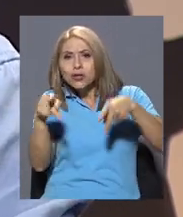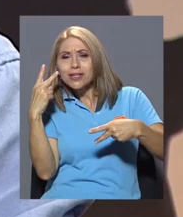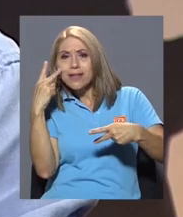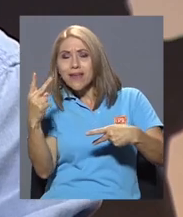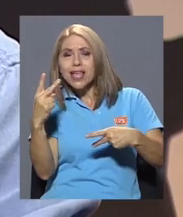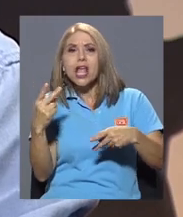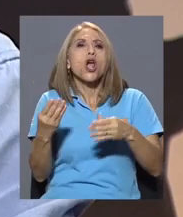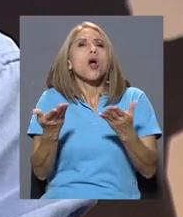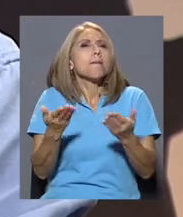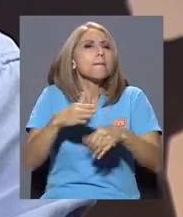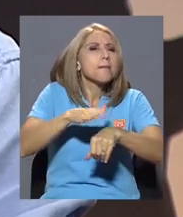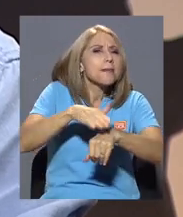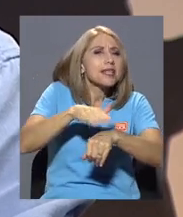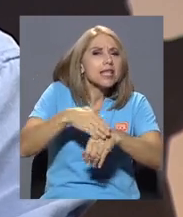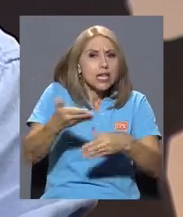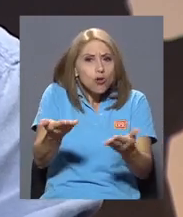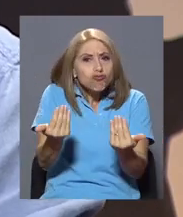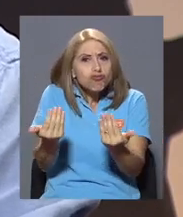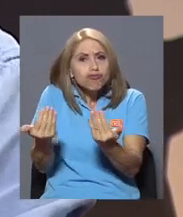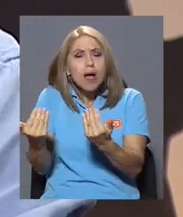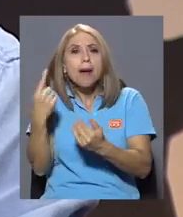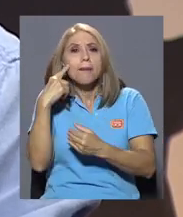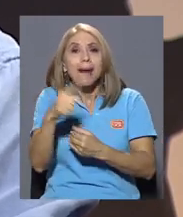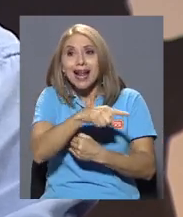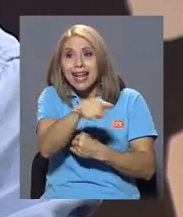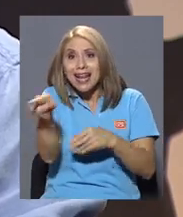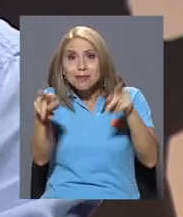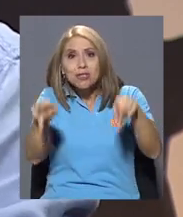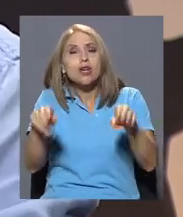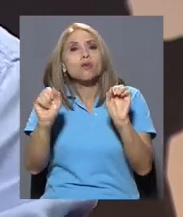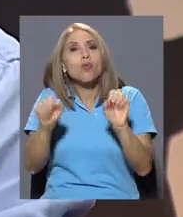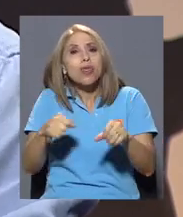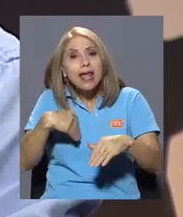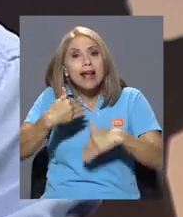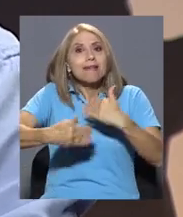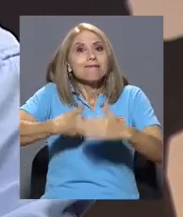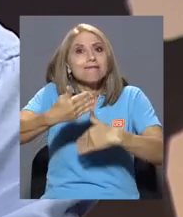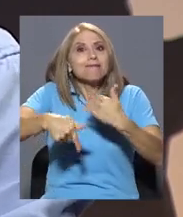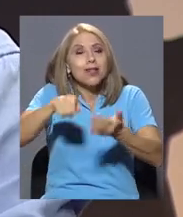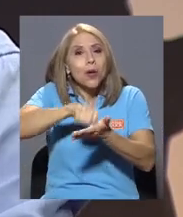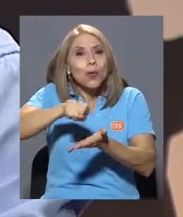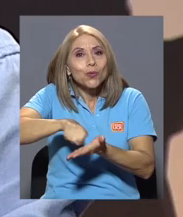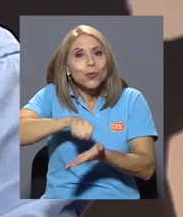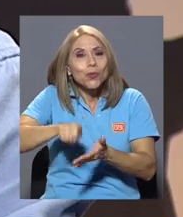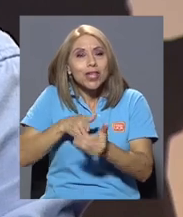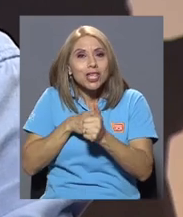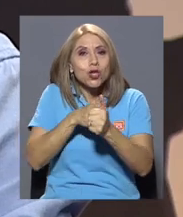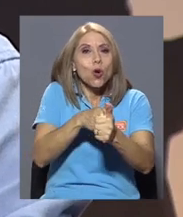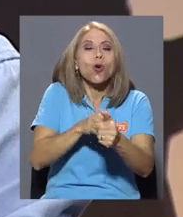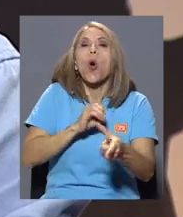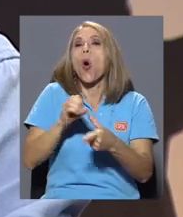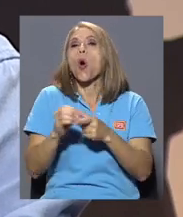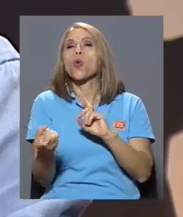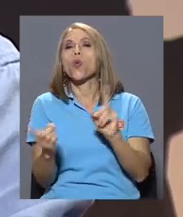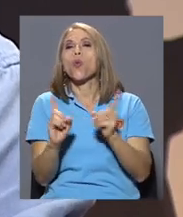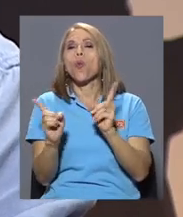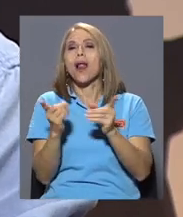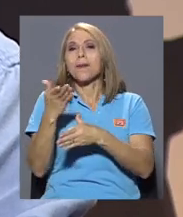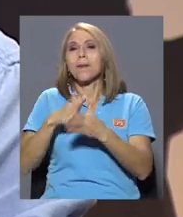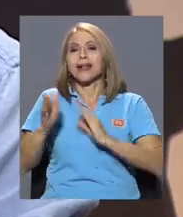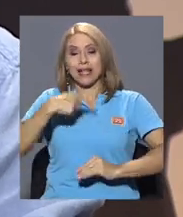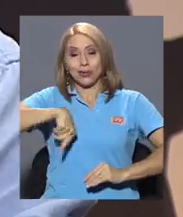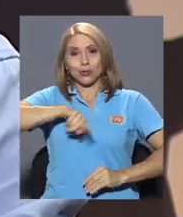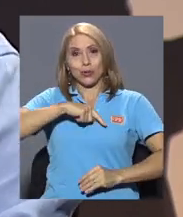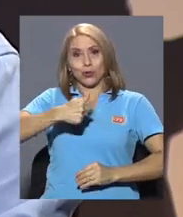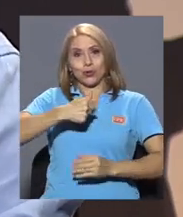espacio para que el guión pudiera ser construido con el público y que parte del guión ya tenía que estar hecha o construida por nosotros en el equipo de producción